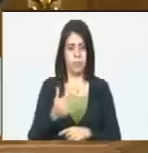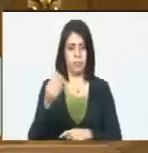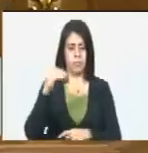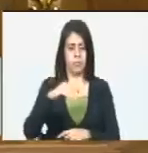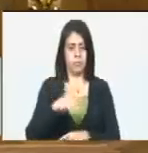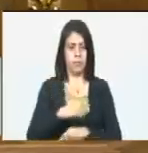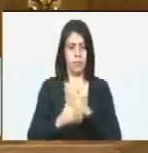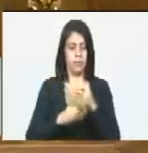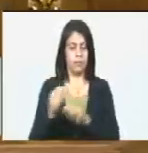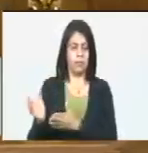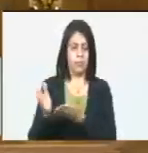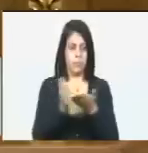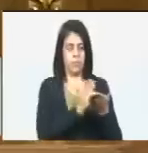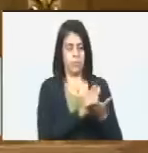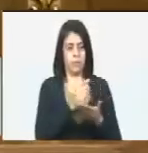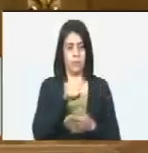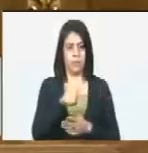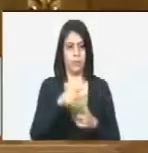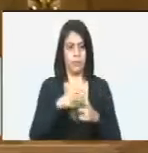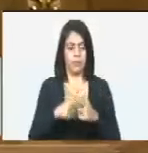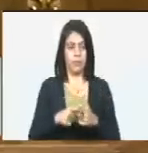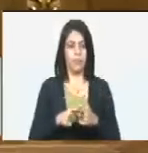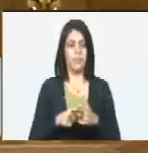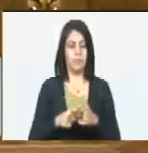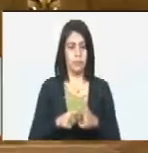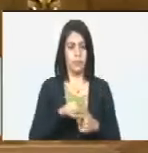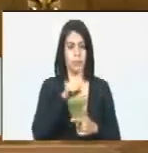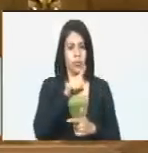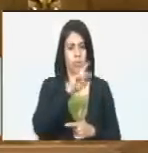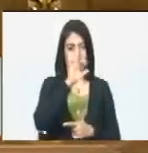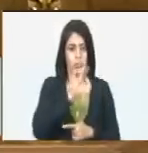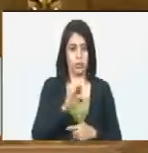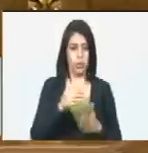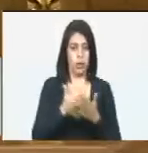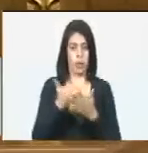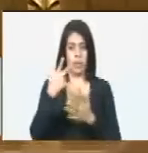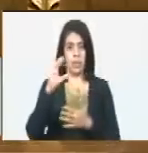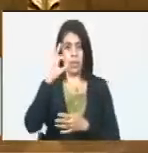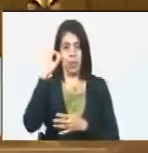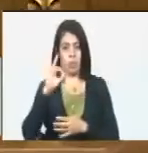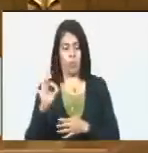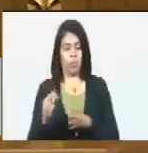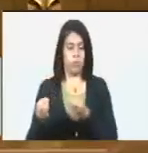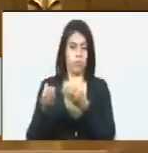pasó la regalía de 1% a 30%.